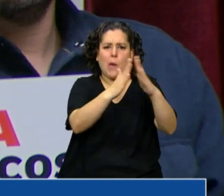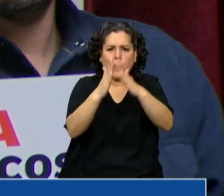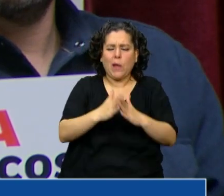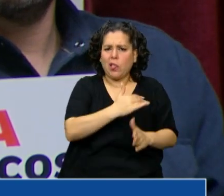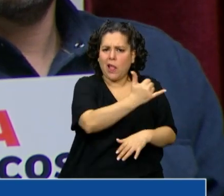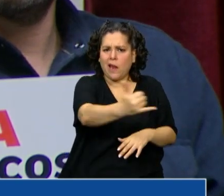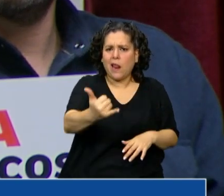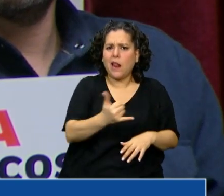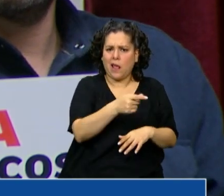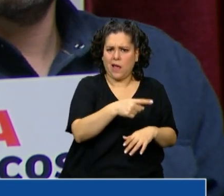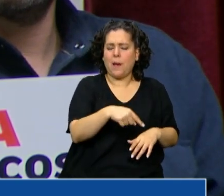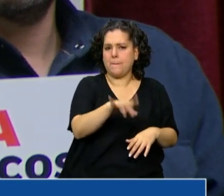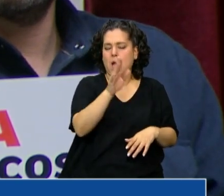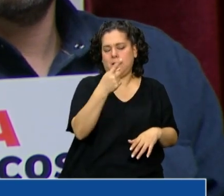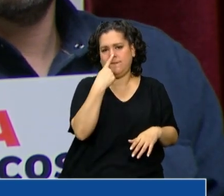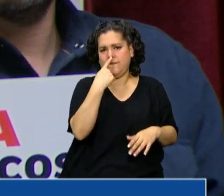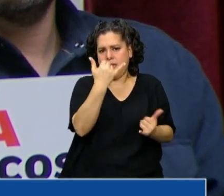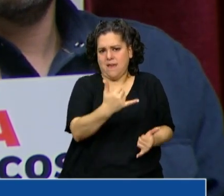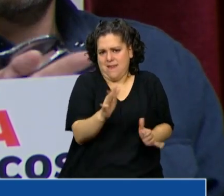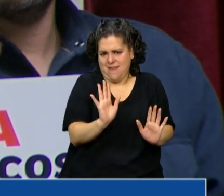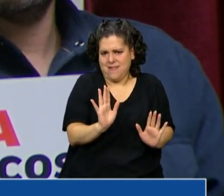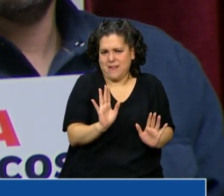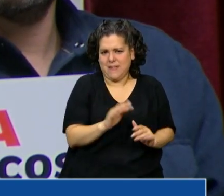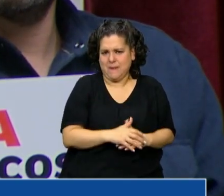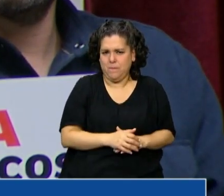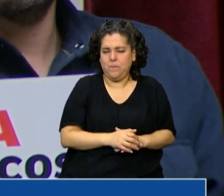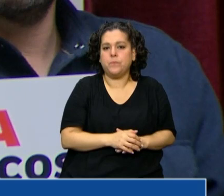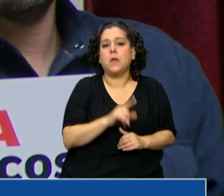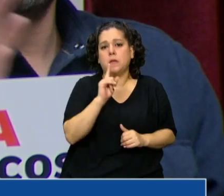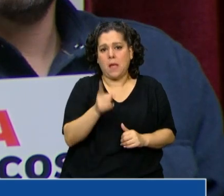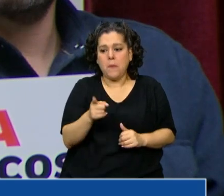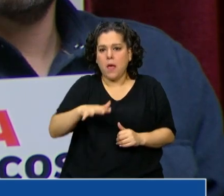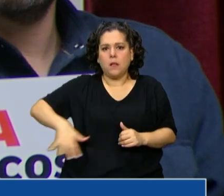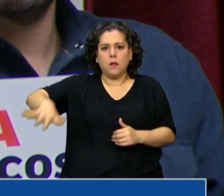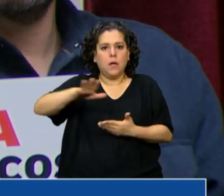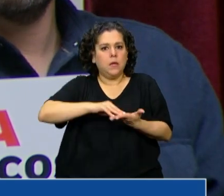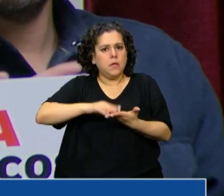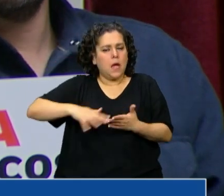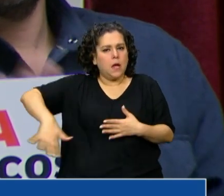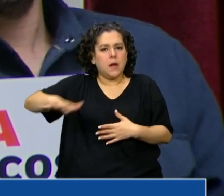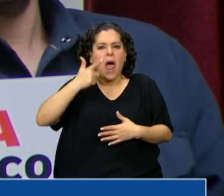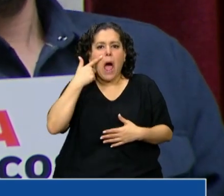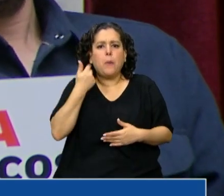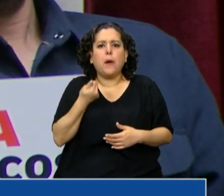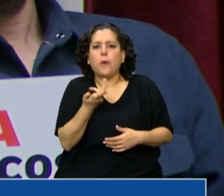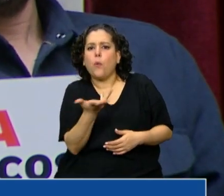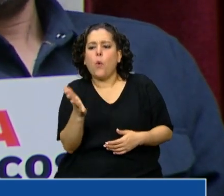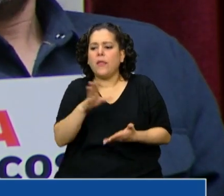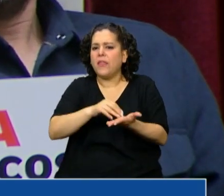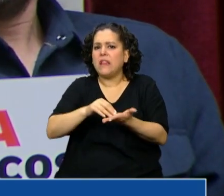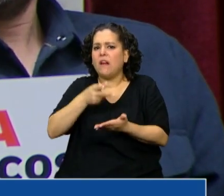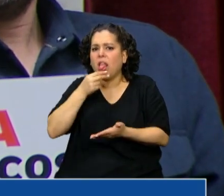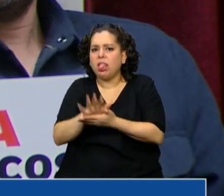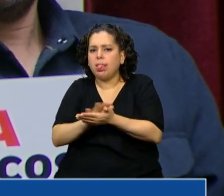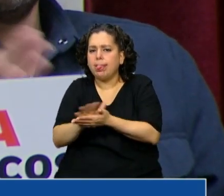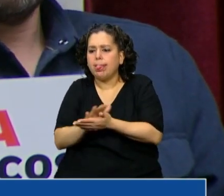viviendas que son claramente especuladores. Y un banco de tierras para relevar todas las tierras disponibles para poder